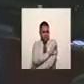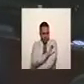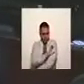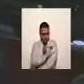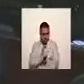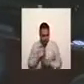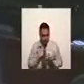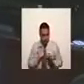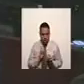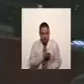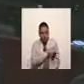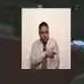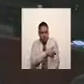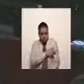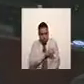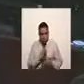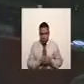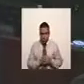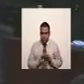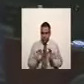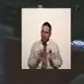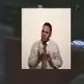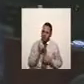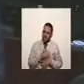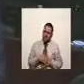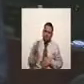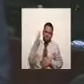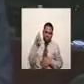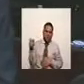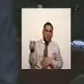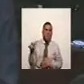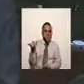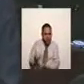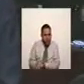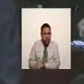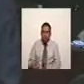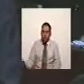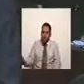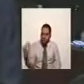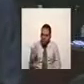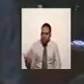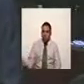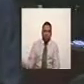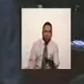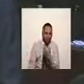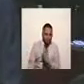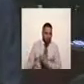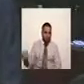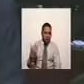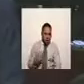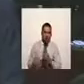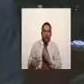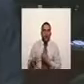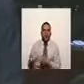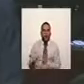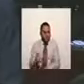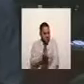están sorprendidos, pero ya han encontrado a esas mismas personas con los brazaletes del